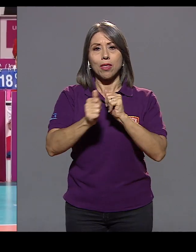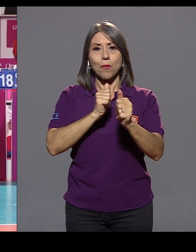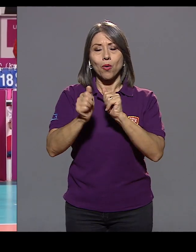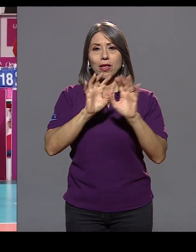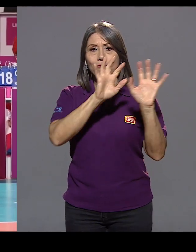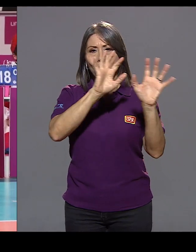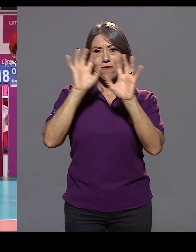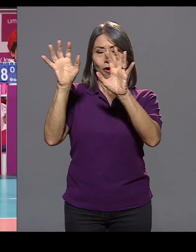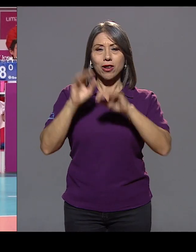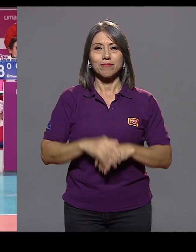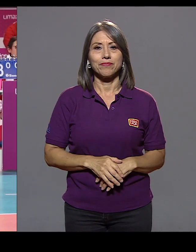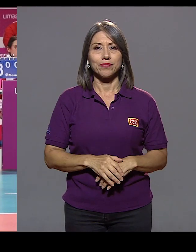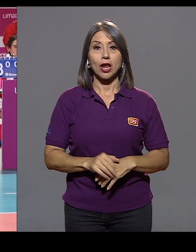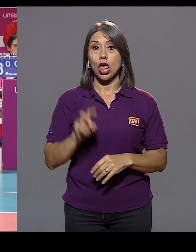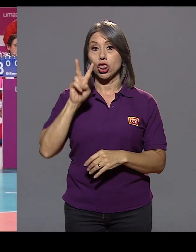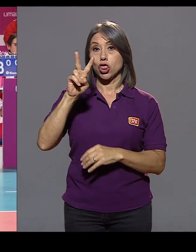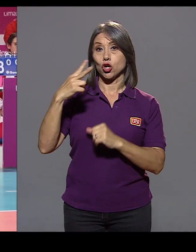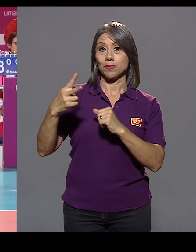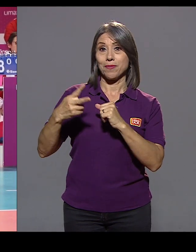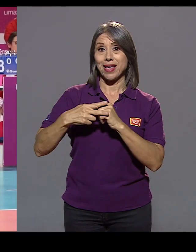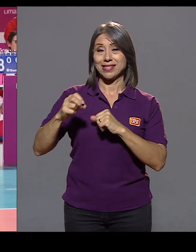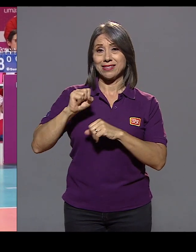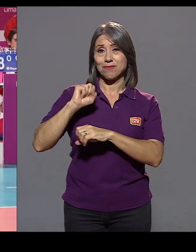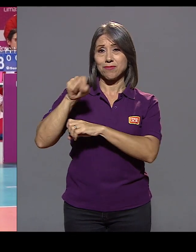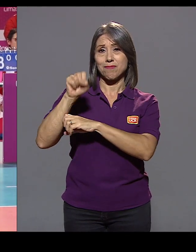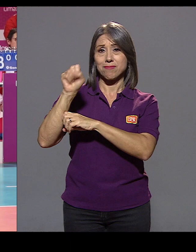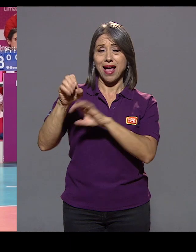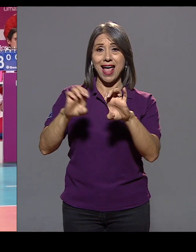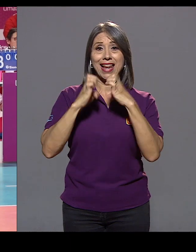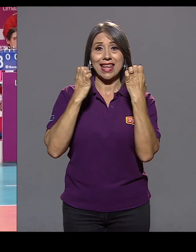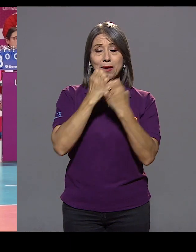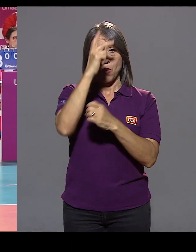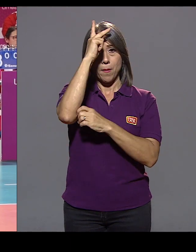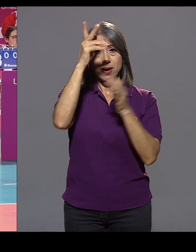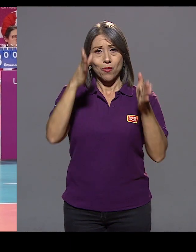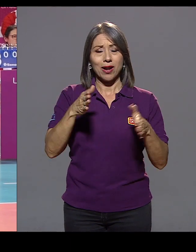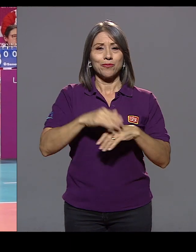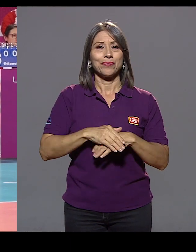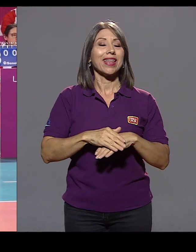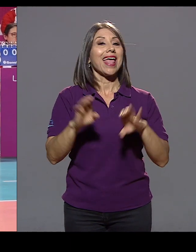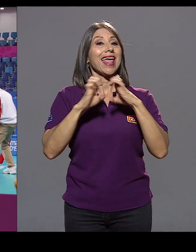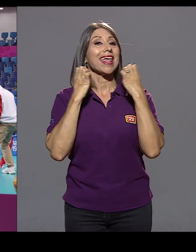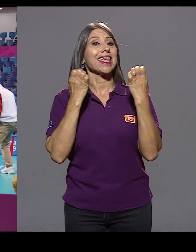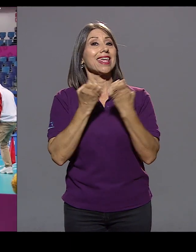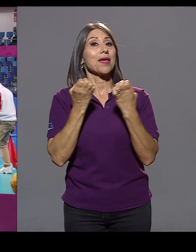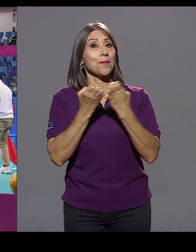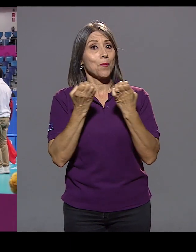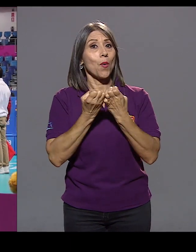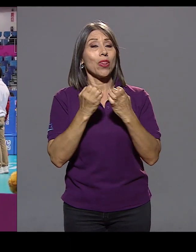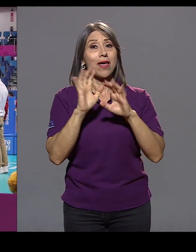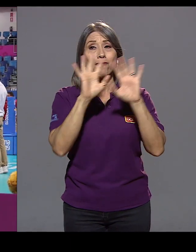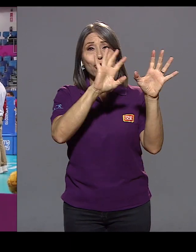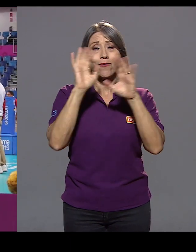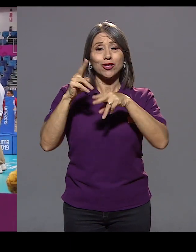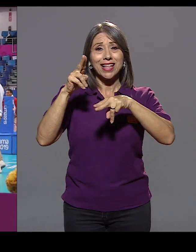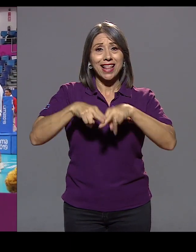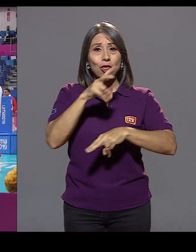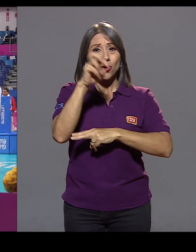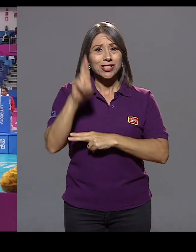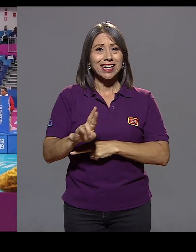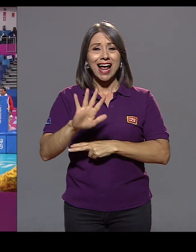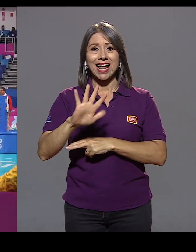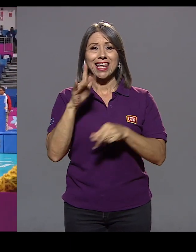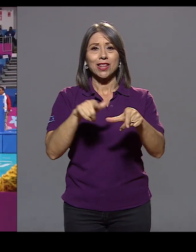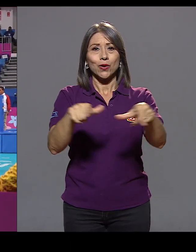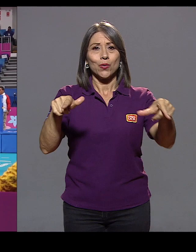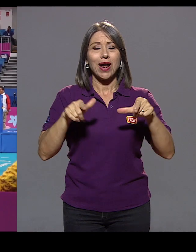voleibol. Tras dos triunfos consecutivos ante el equipo local, la selección de voleibol sentado de Costa Rica se dejó la